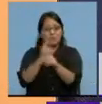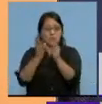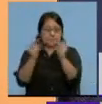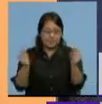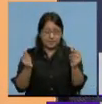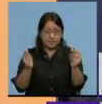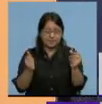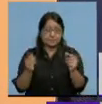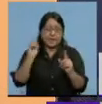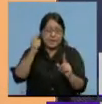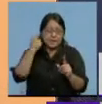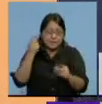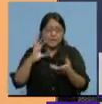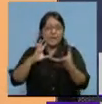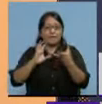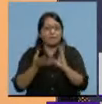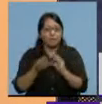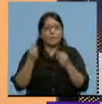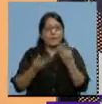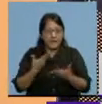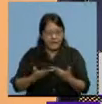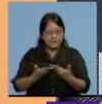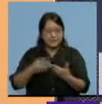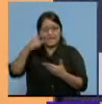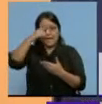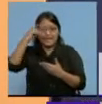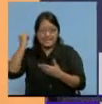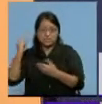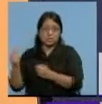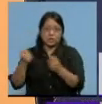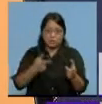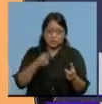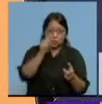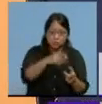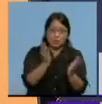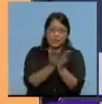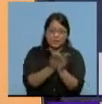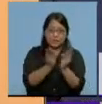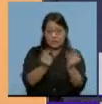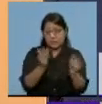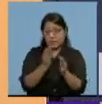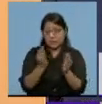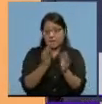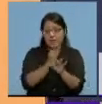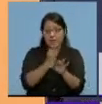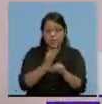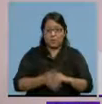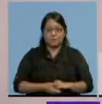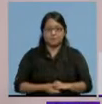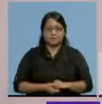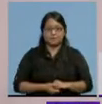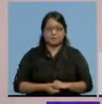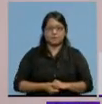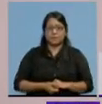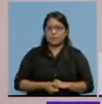manera de contraprestación, la Nación exige que formen parte de estas propuestas educativas. Ustedes ya